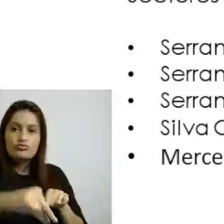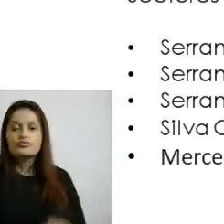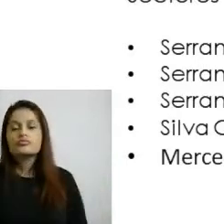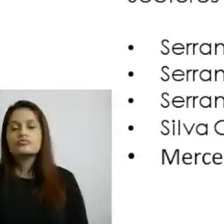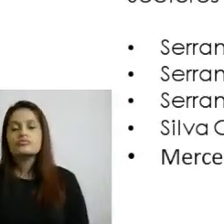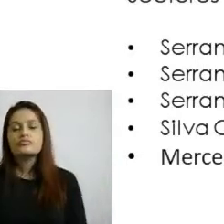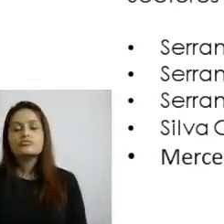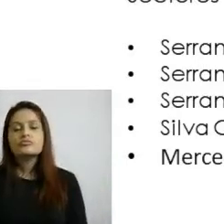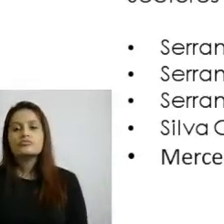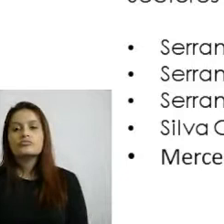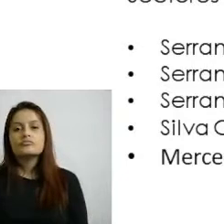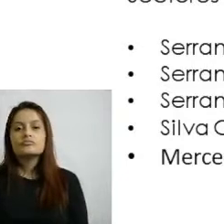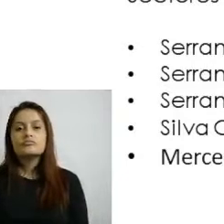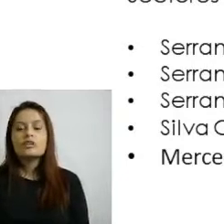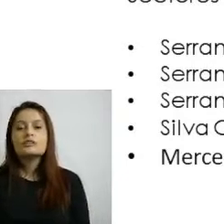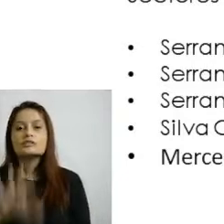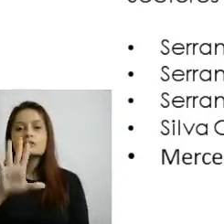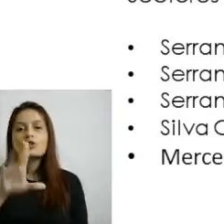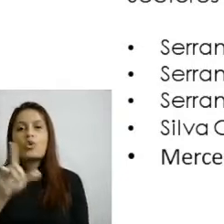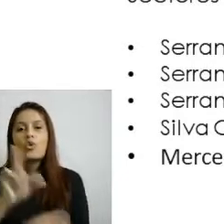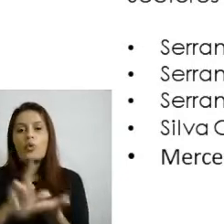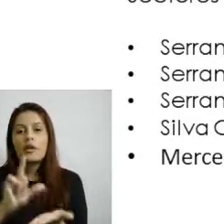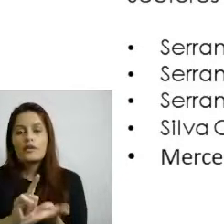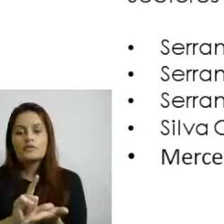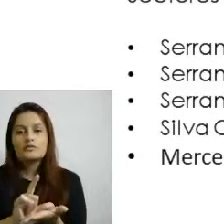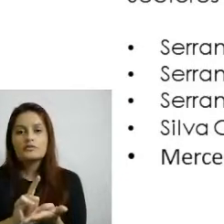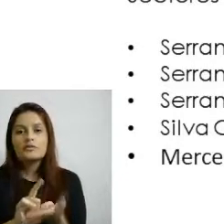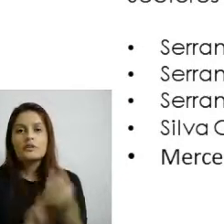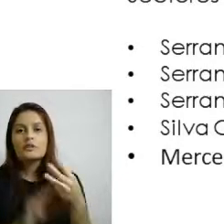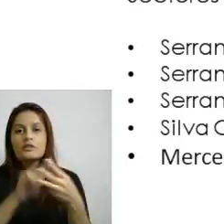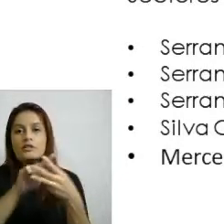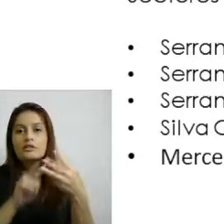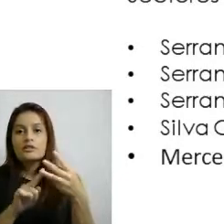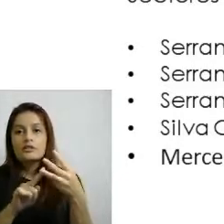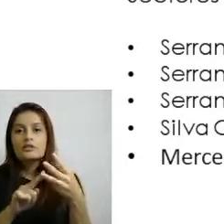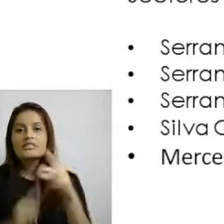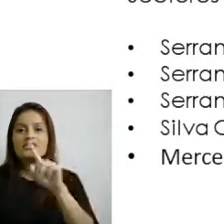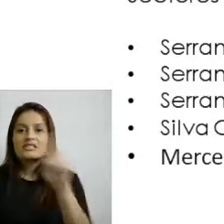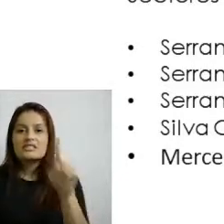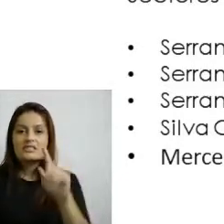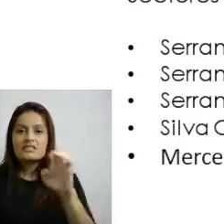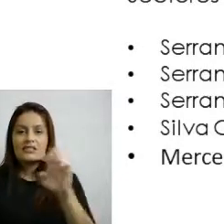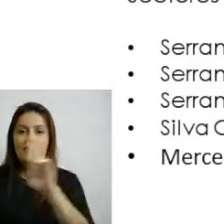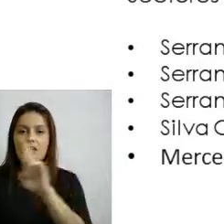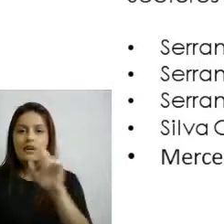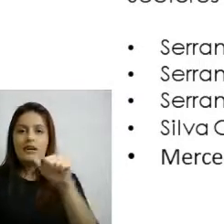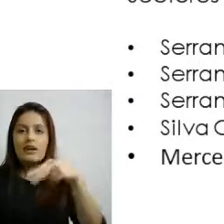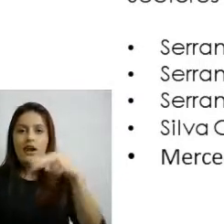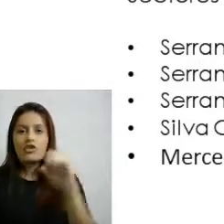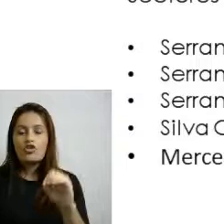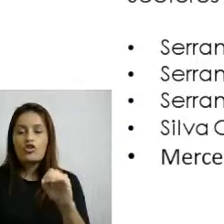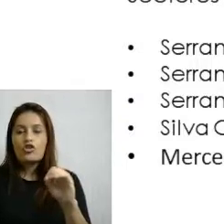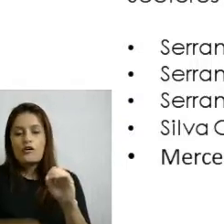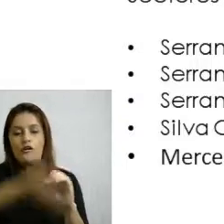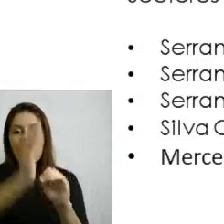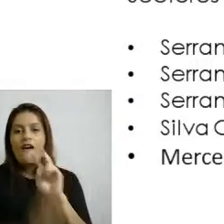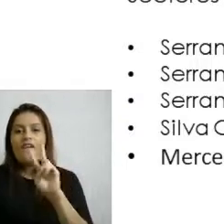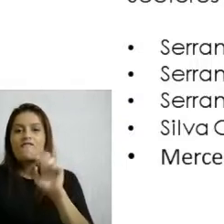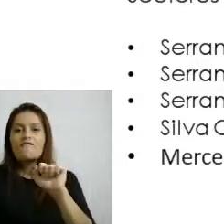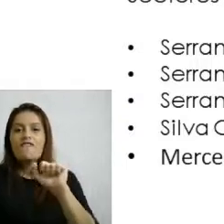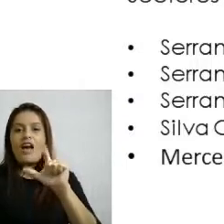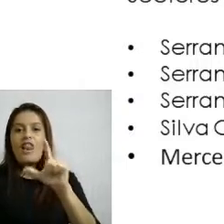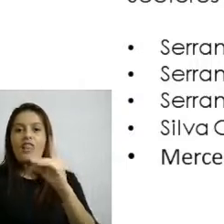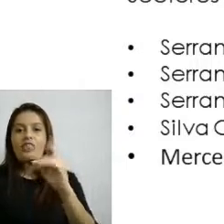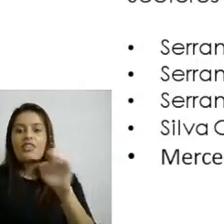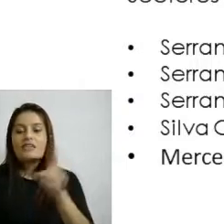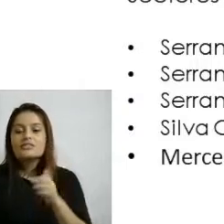correspondiente. Se consideran 5 sectores, que 3 son en la calle Serrano, esquina Valdés, Libertad y San Miguel,